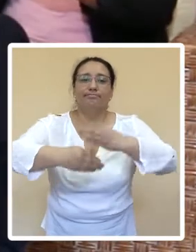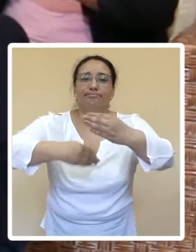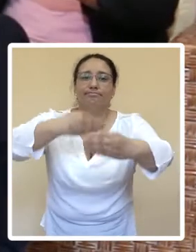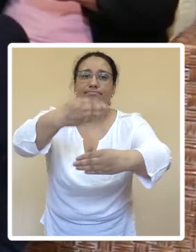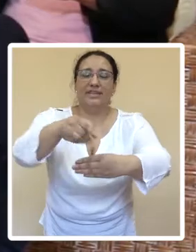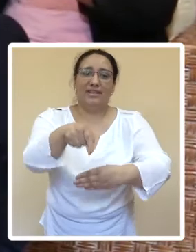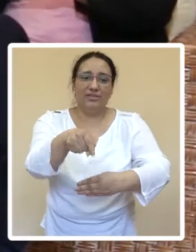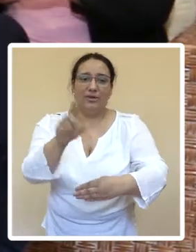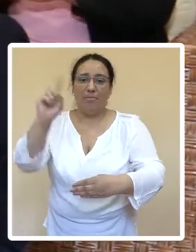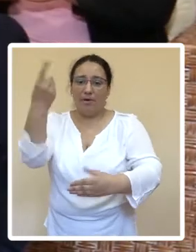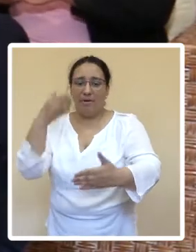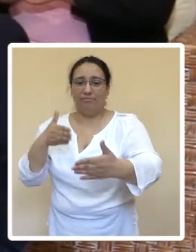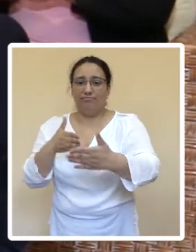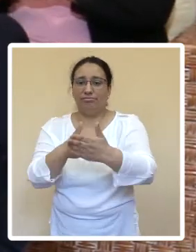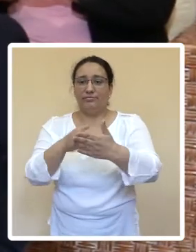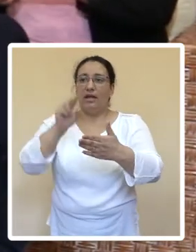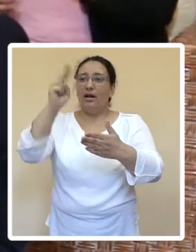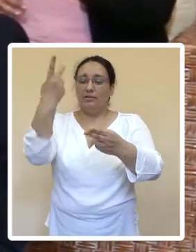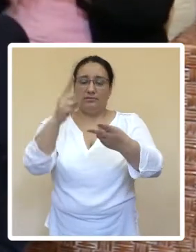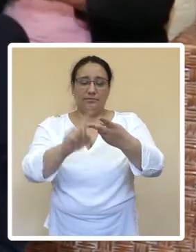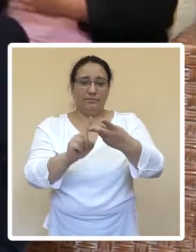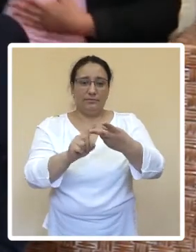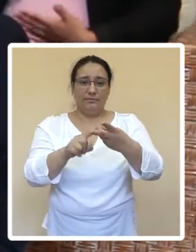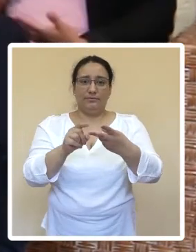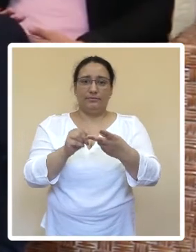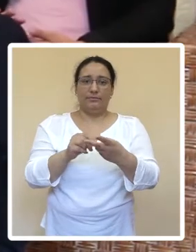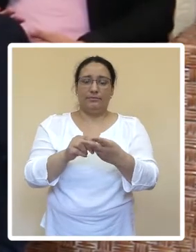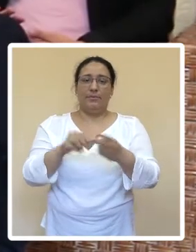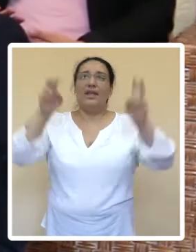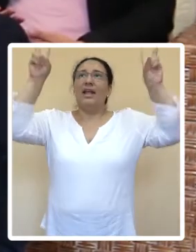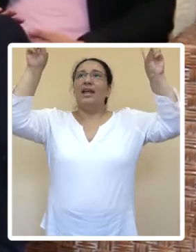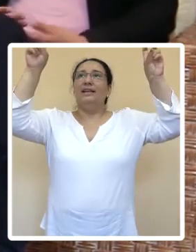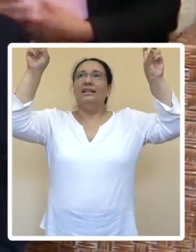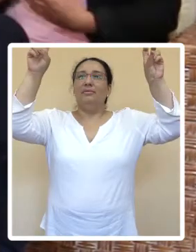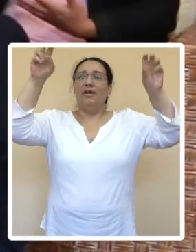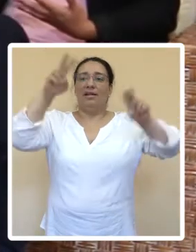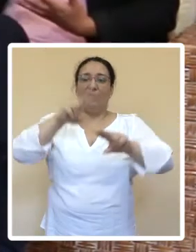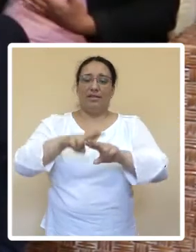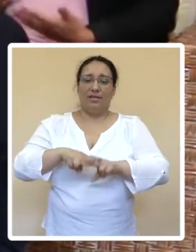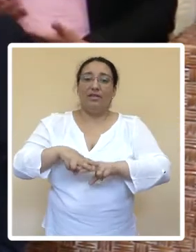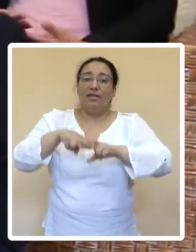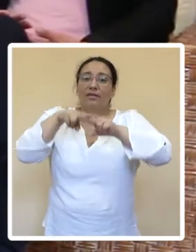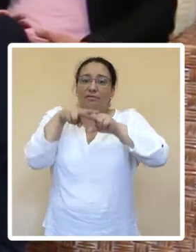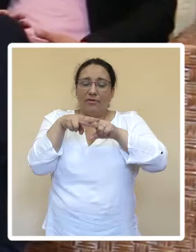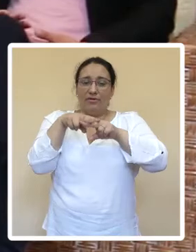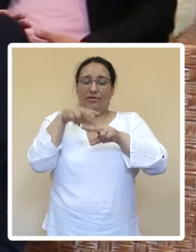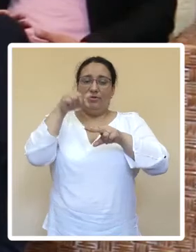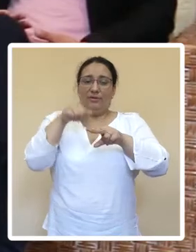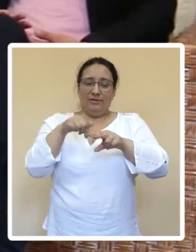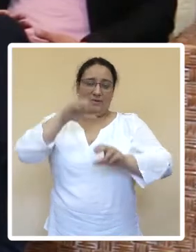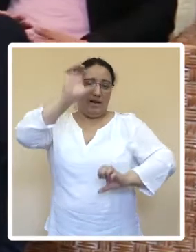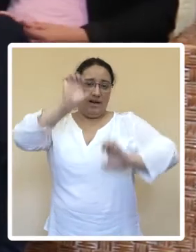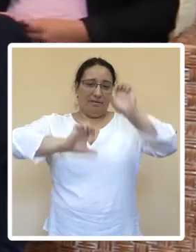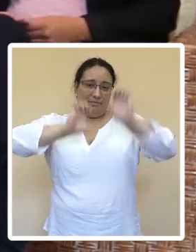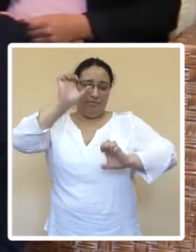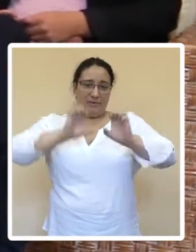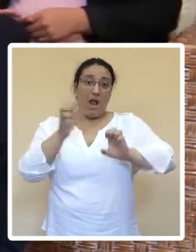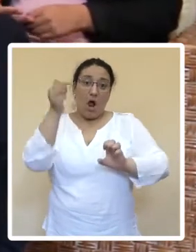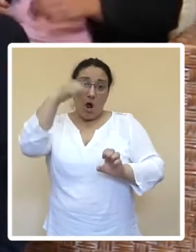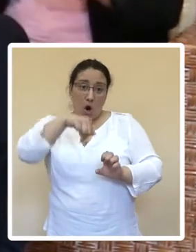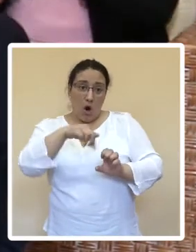es una primera barrera. La segunda barrera tiene que ver con temas presupuestarios, que es efectivo que las empresas también hoy